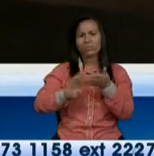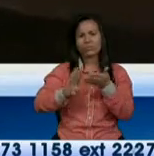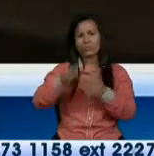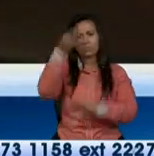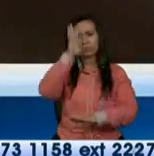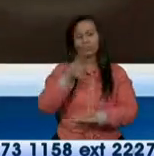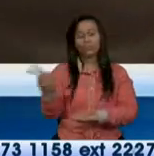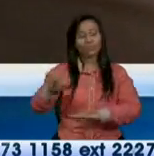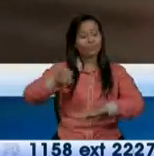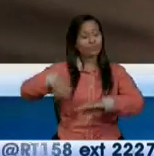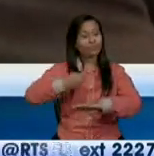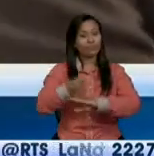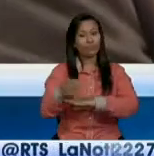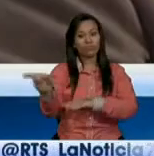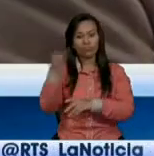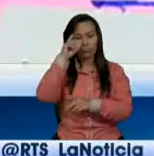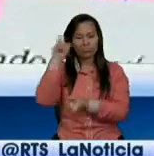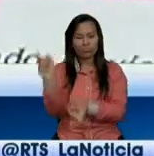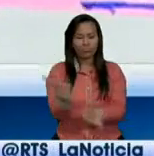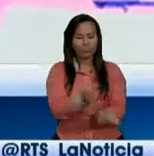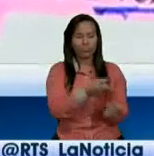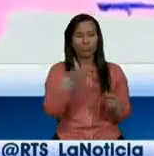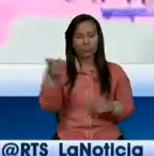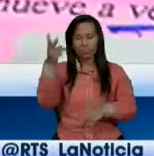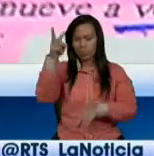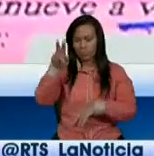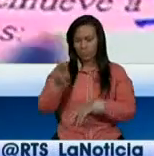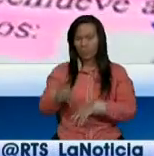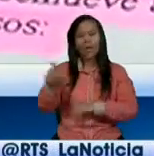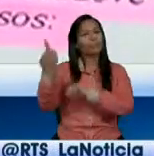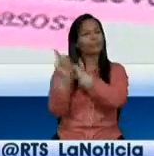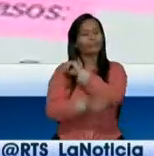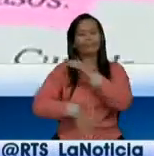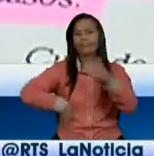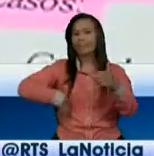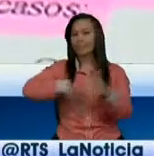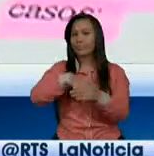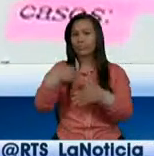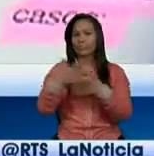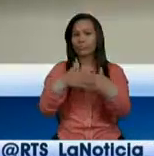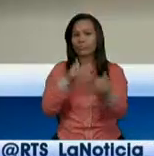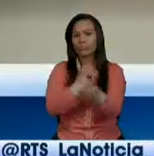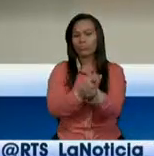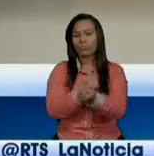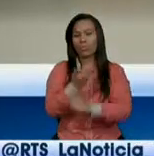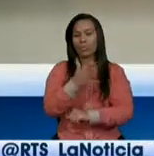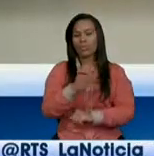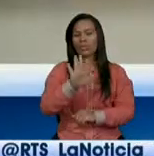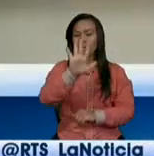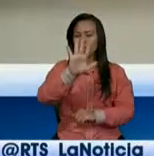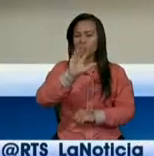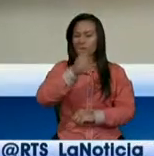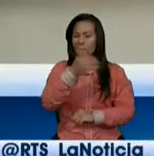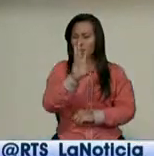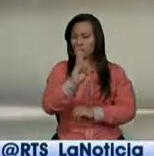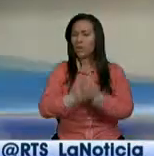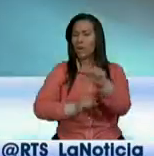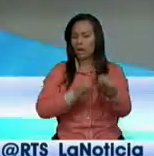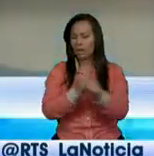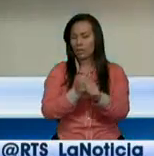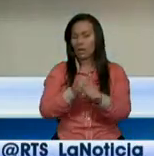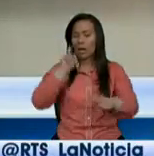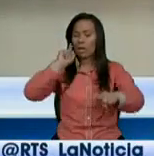fiscal de Milagro indicó que de comprobarse el delito, sería castigado con la máxima pena. Por violación son 16